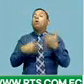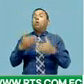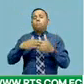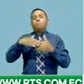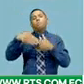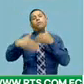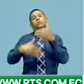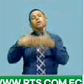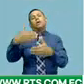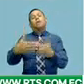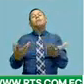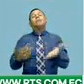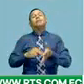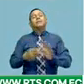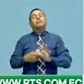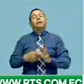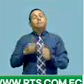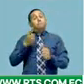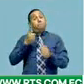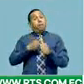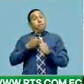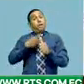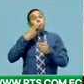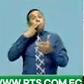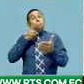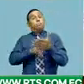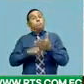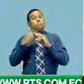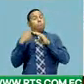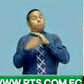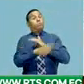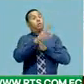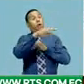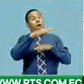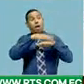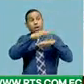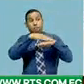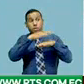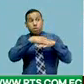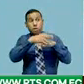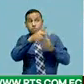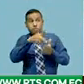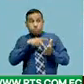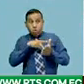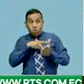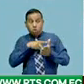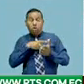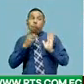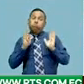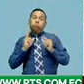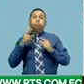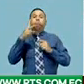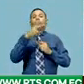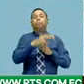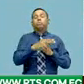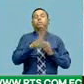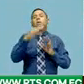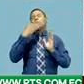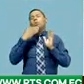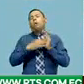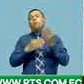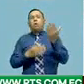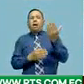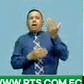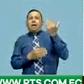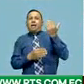que inicia con la respectiva notificación. Nosotros que vamos a revisar en primer lugar son los que tienen deudas antes de la